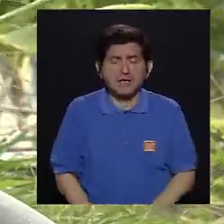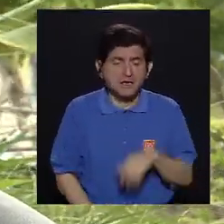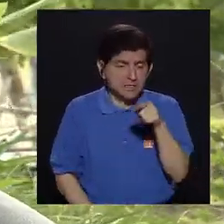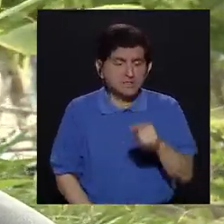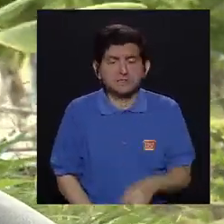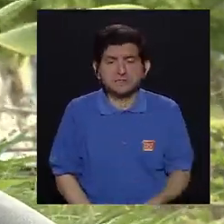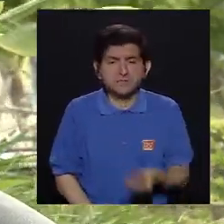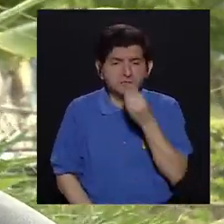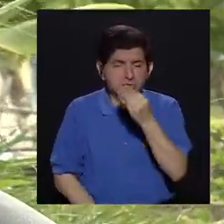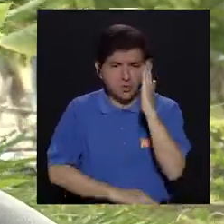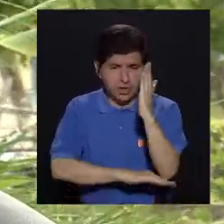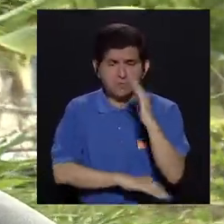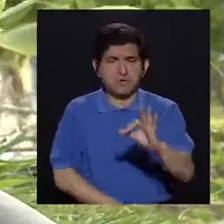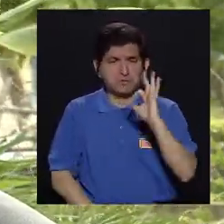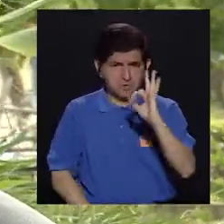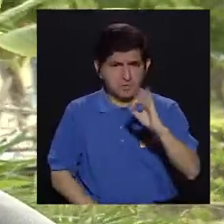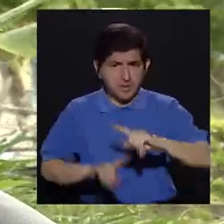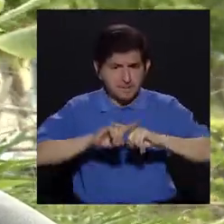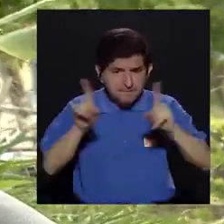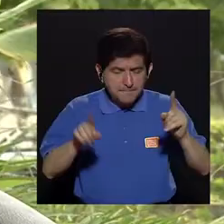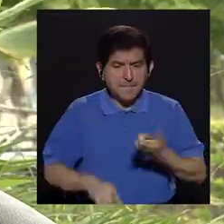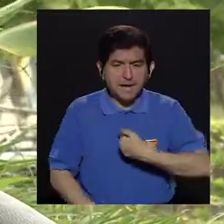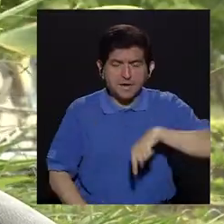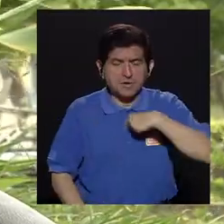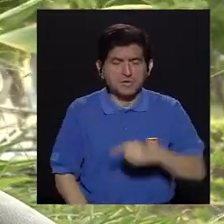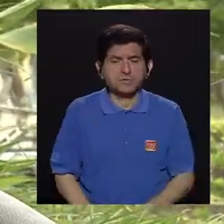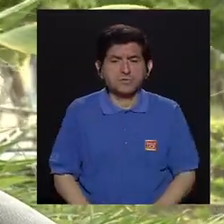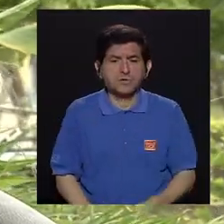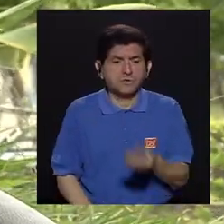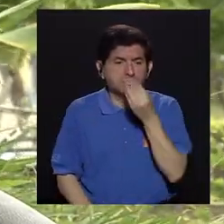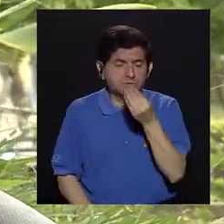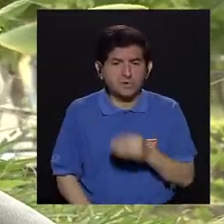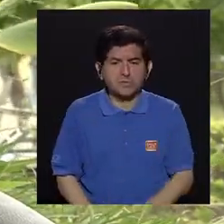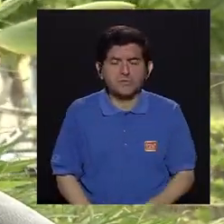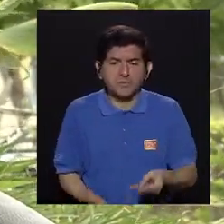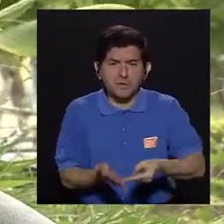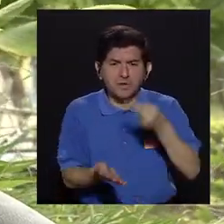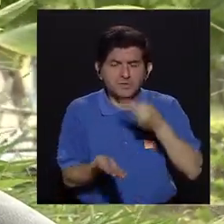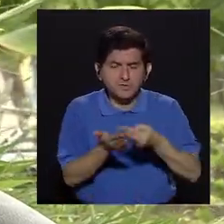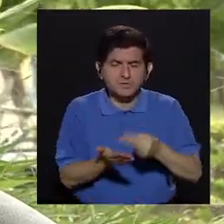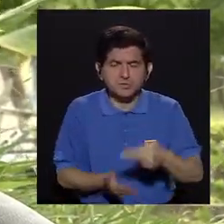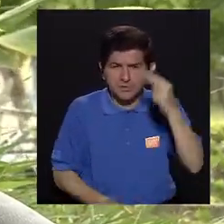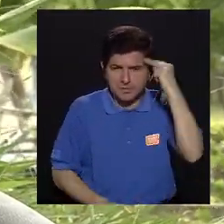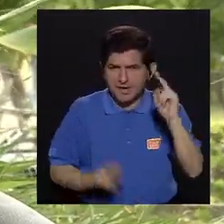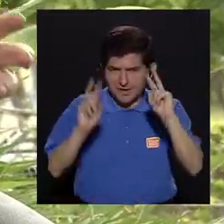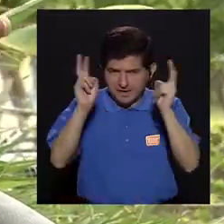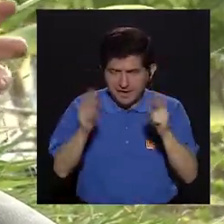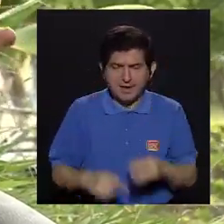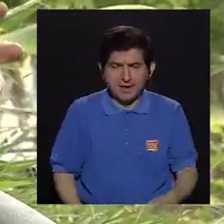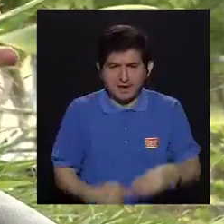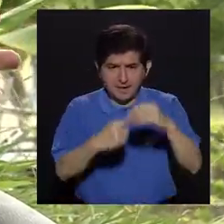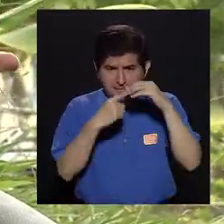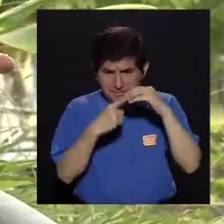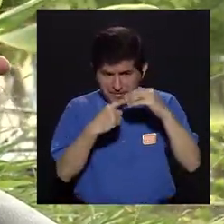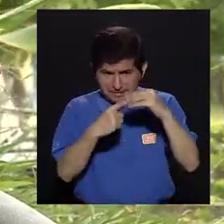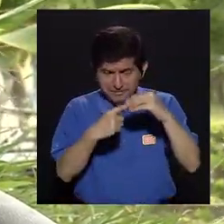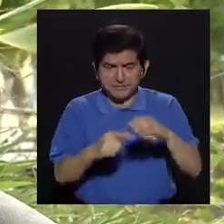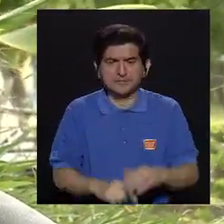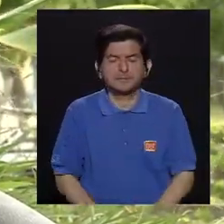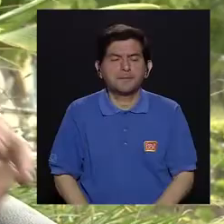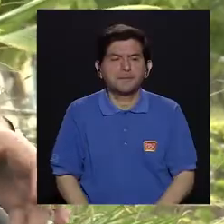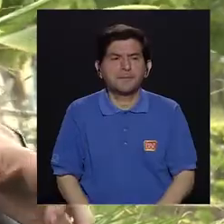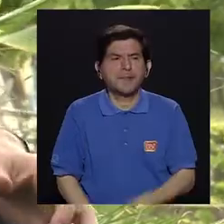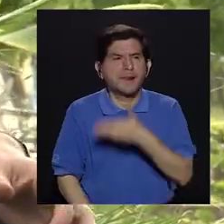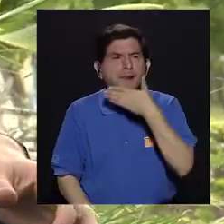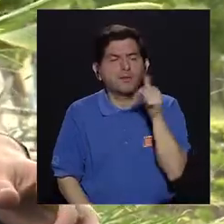almuerzo es delicioso. Pero si vamos a comernos una sopa negra que va a ser el plato principal,